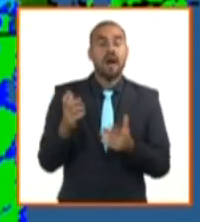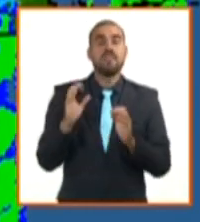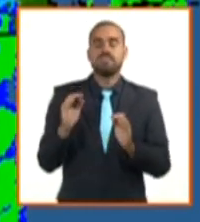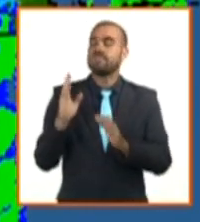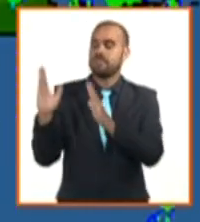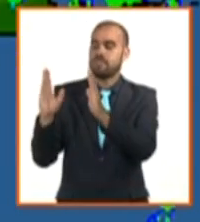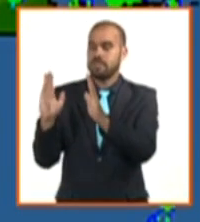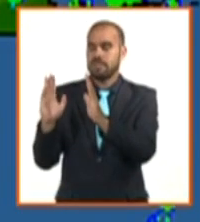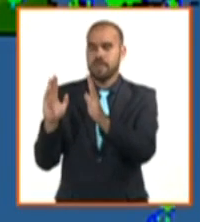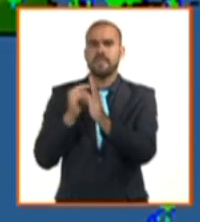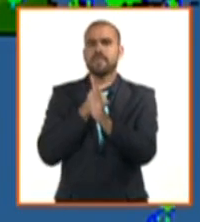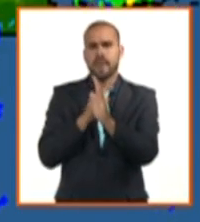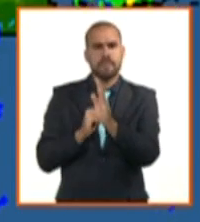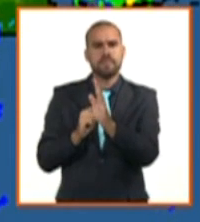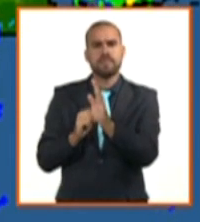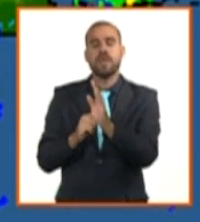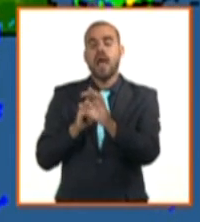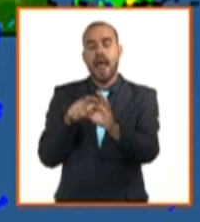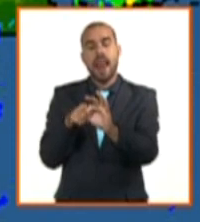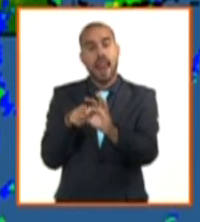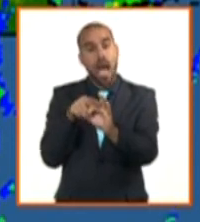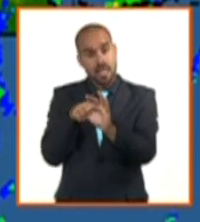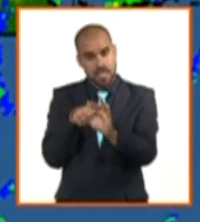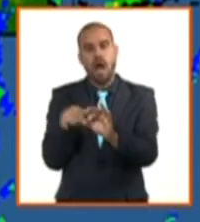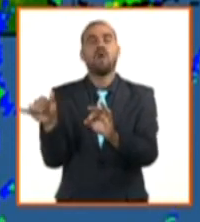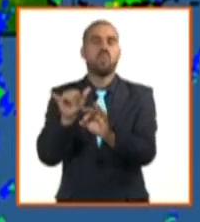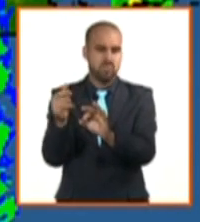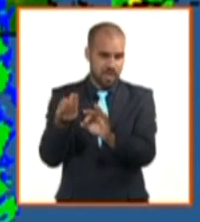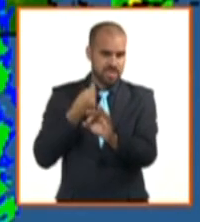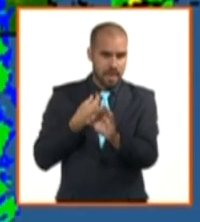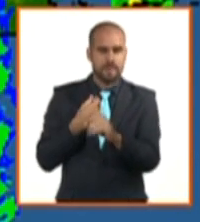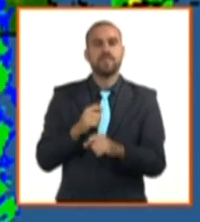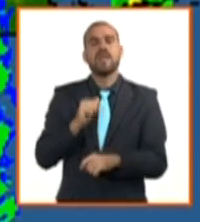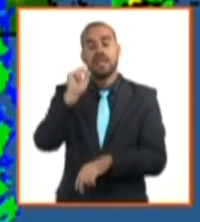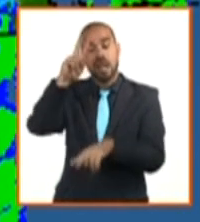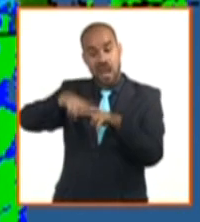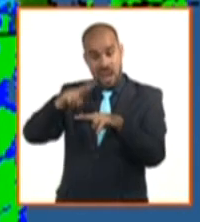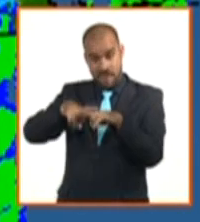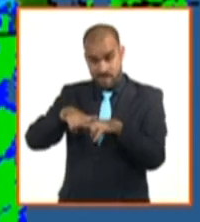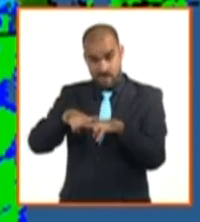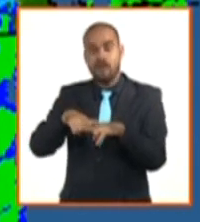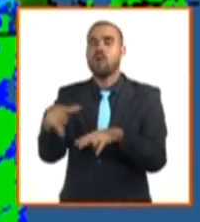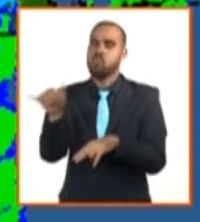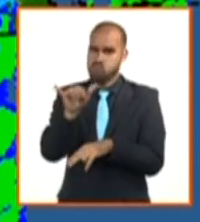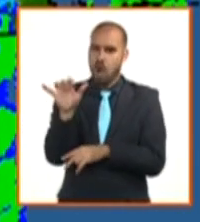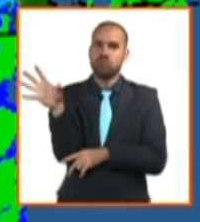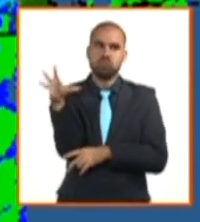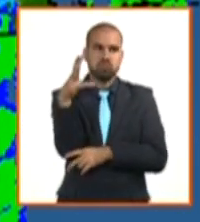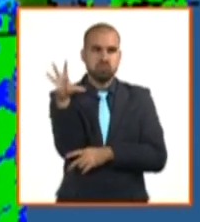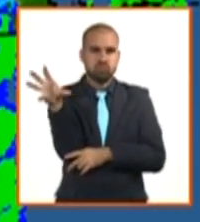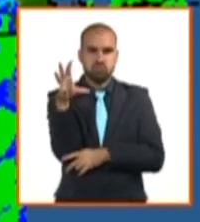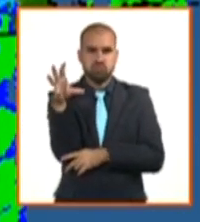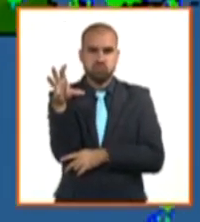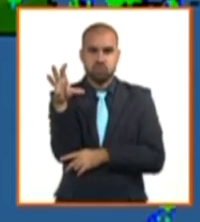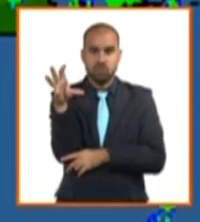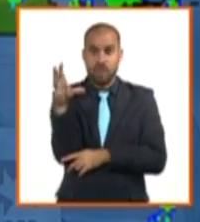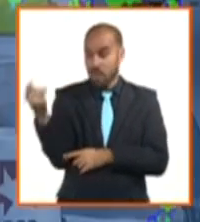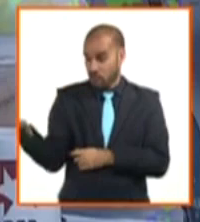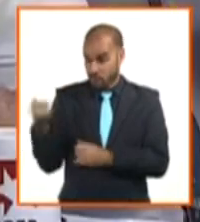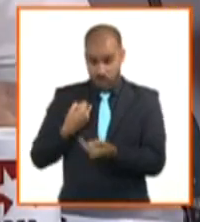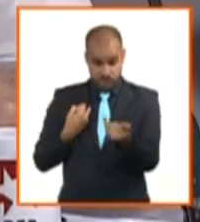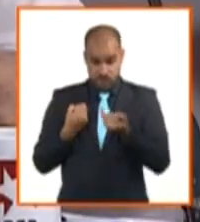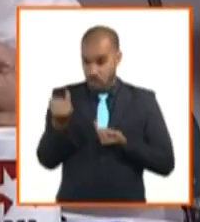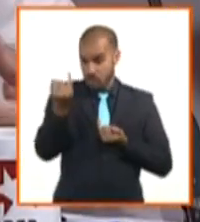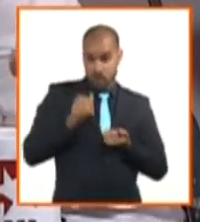punta del este en la isla de la juventud el radar de casablanca aquí en la capital o sea que todo este compendio de información en la que hemos